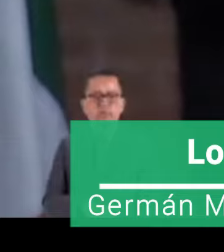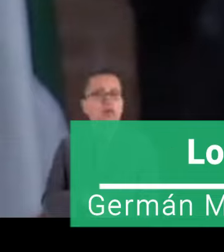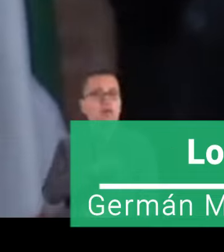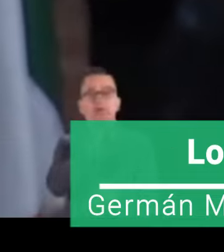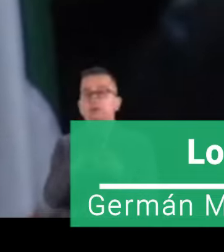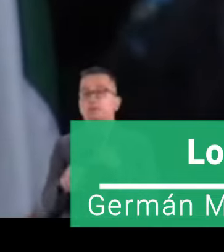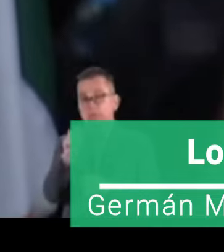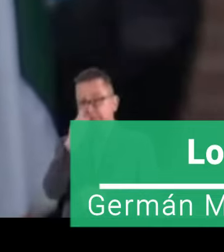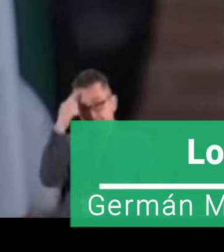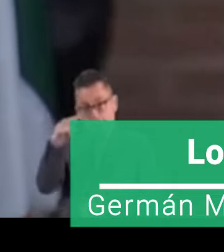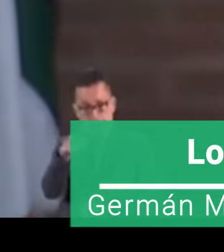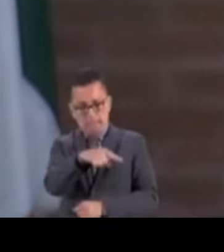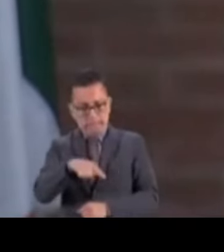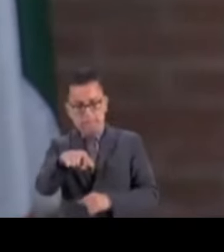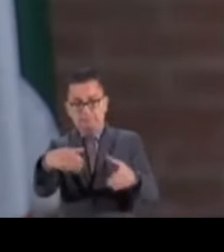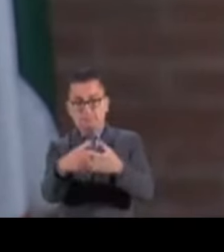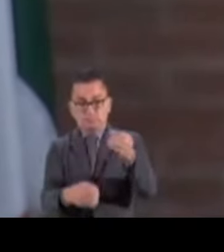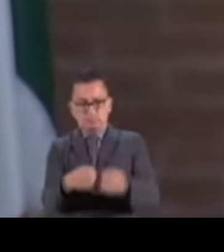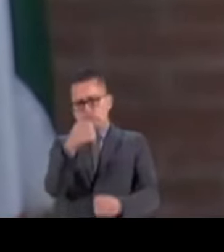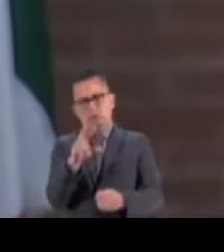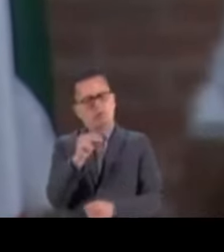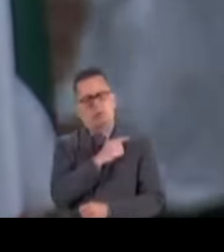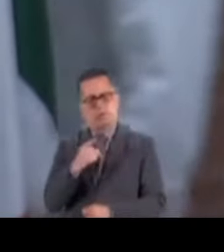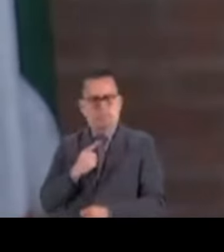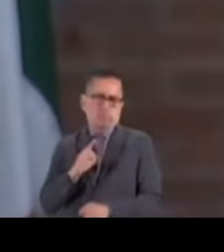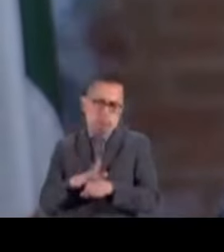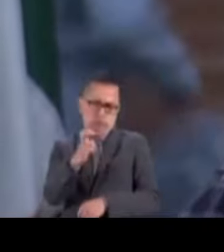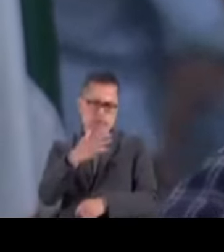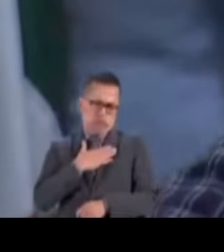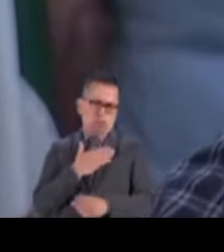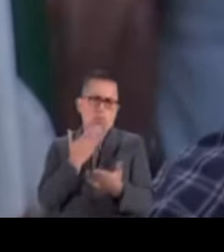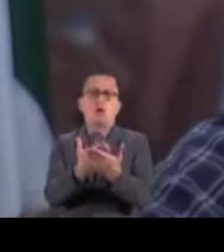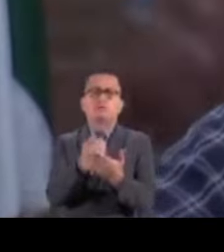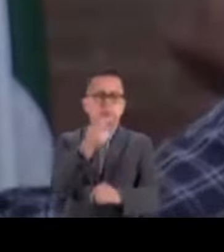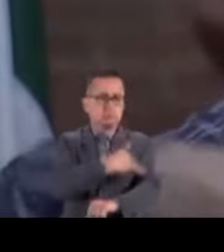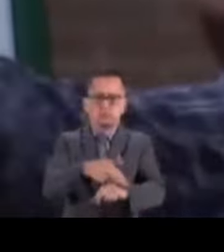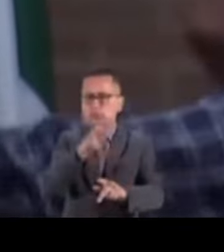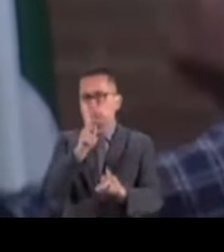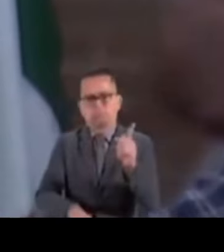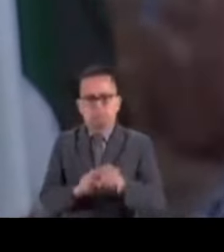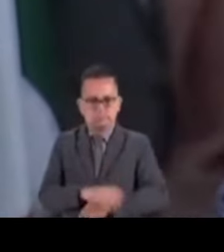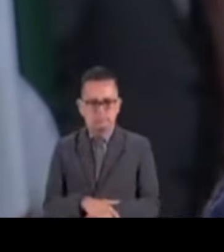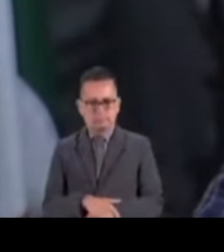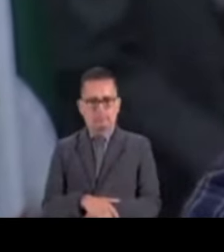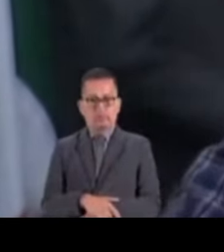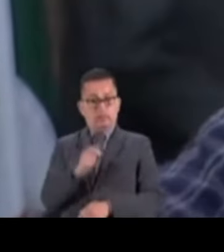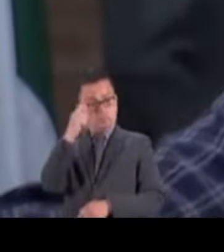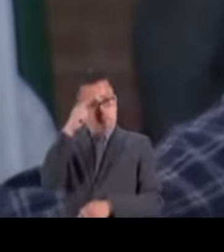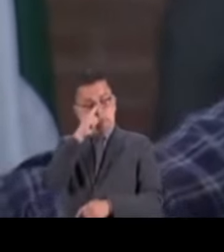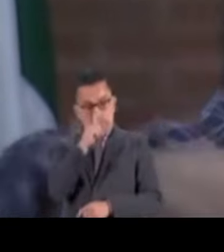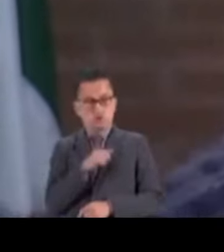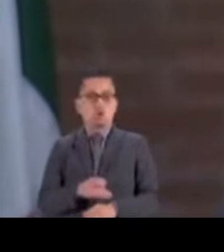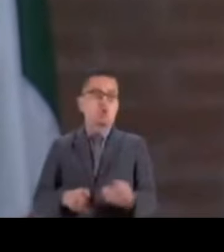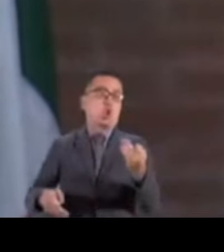los jueces, y por eso quiero que se suspenda este procedimiento. No se vale una condena general,